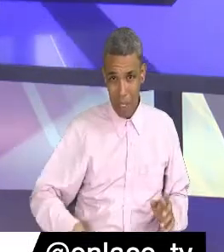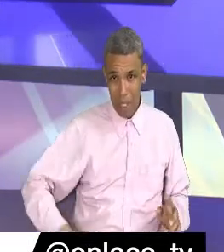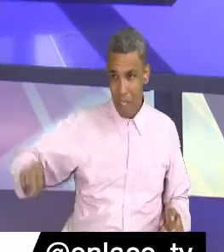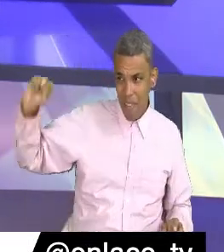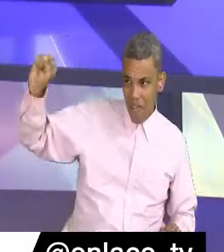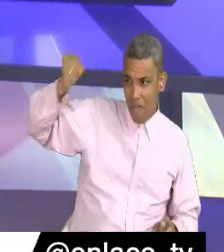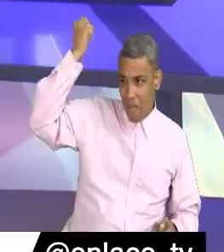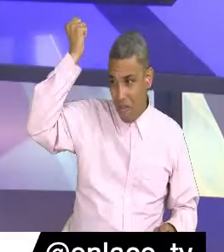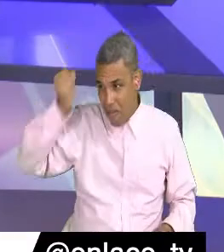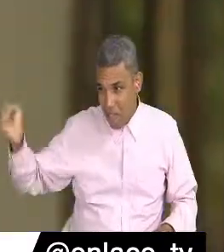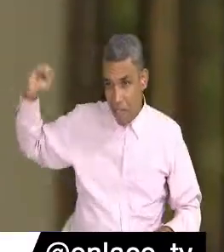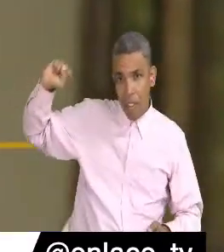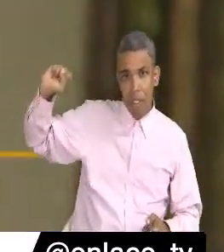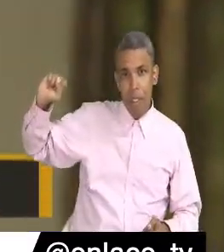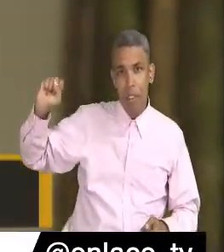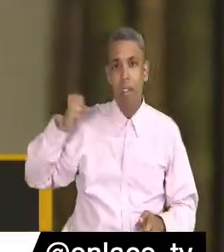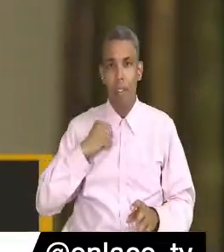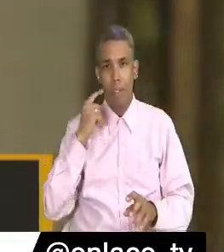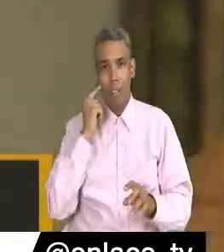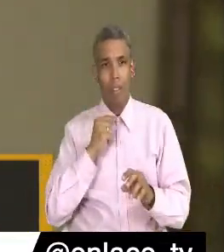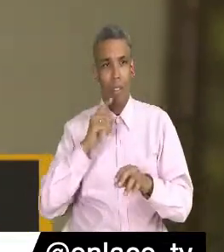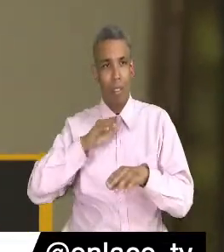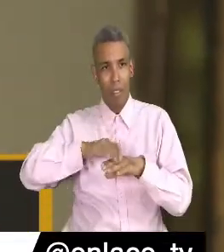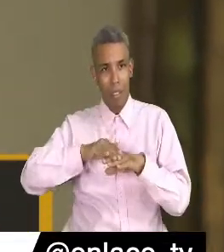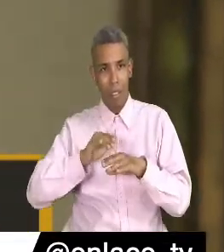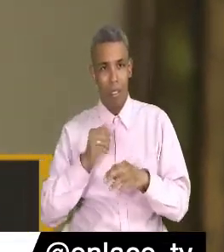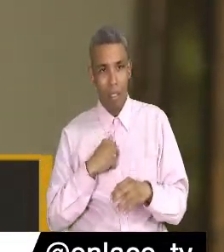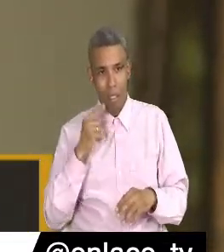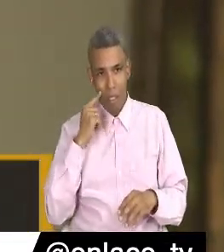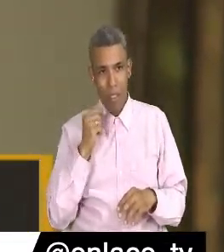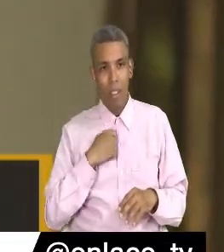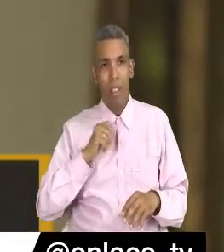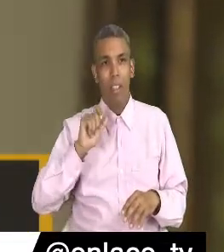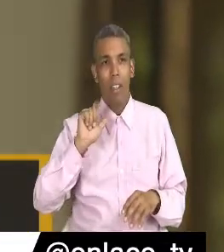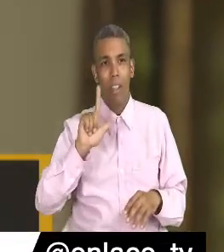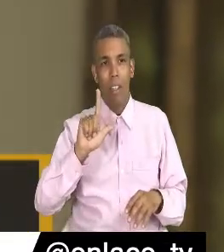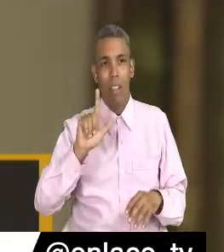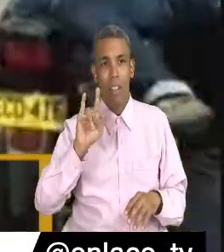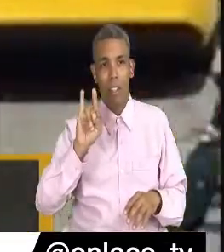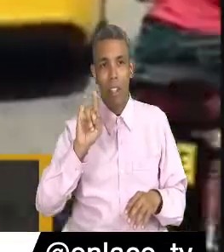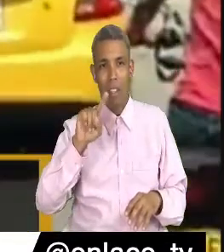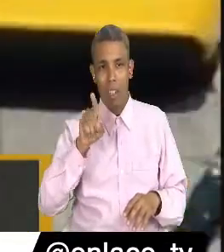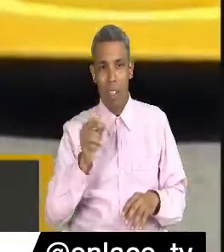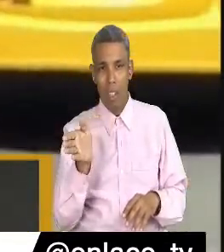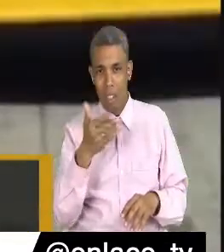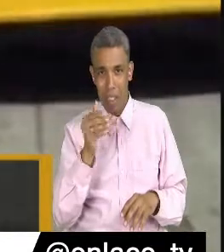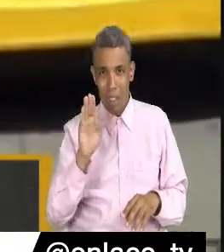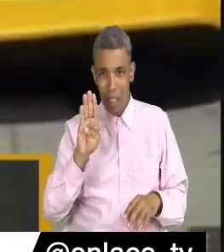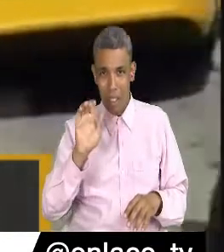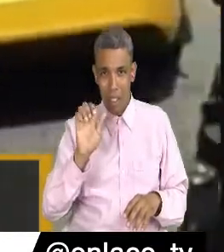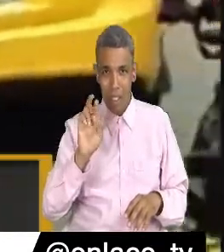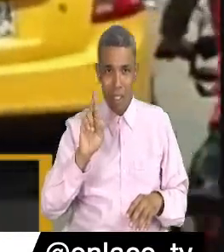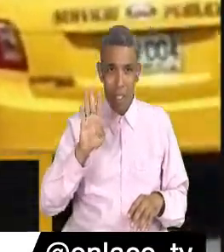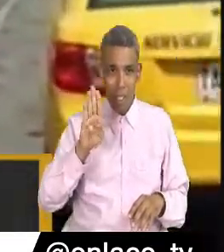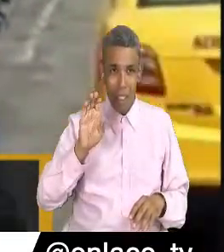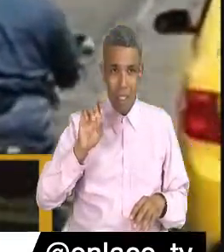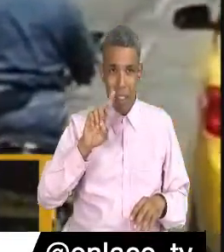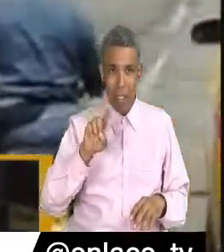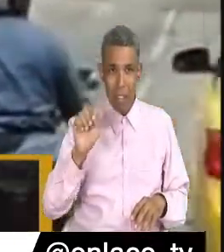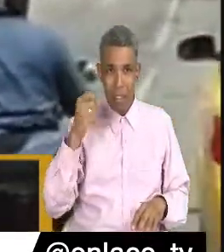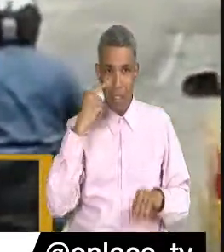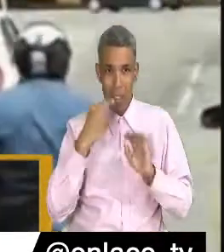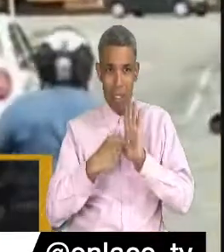motociclista. Enlace Noticias buscó al comerciante Luis Barbosa, implicado en la agresión a una persona por un altercado suscitado en el sector de La Floresta